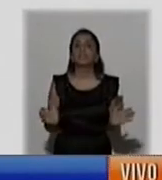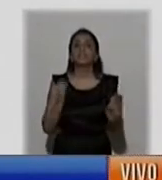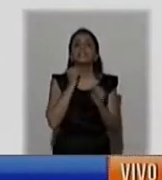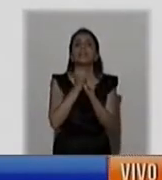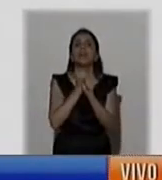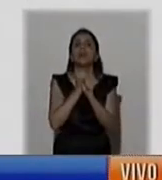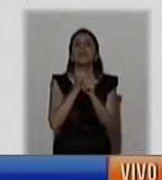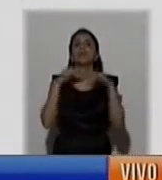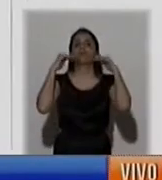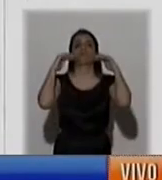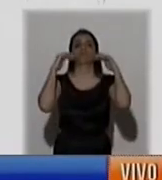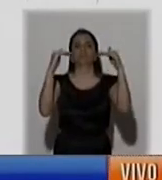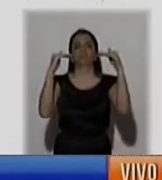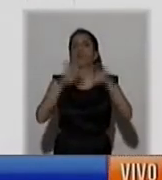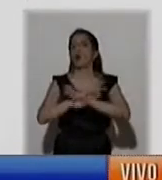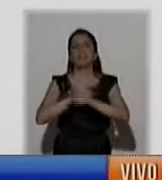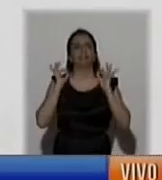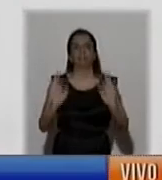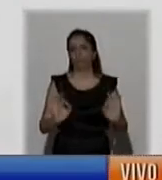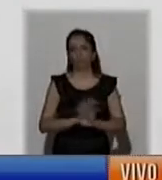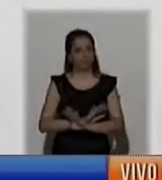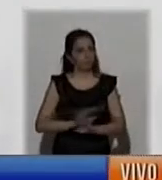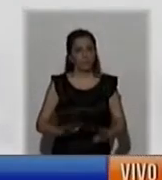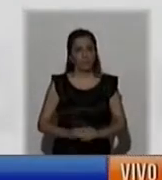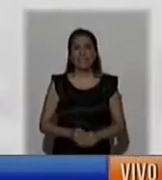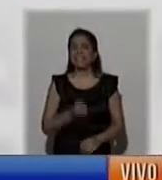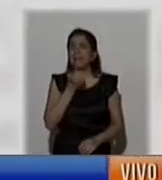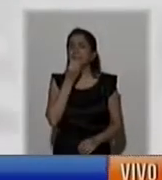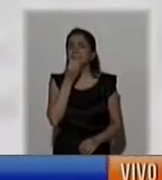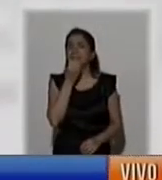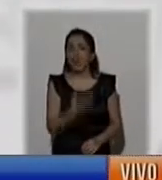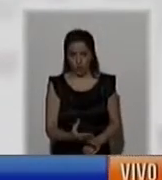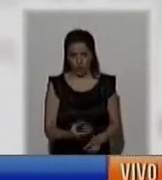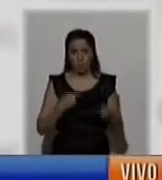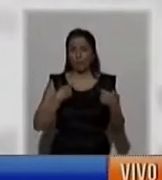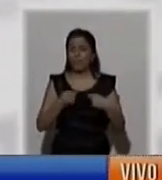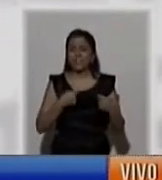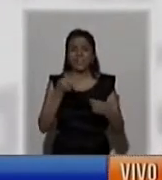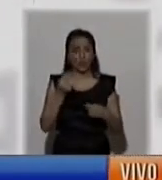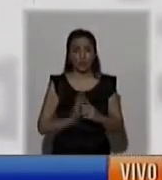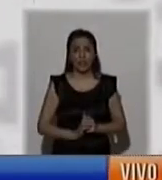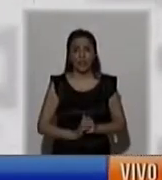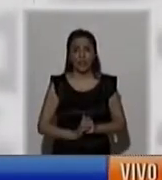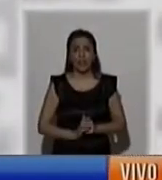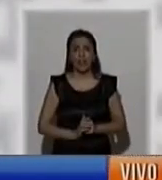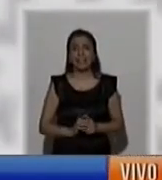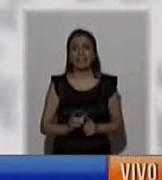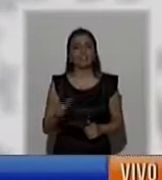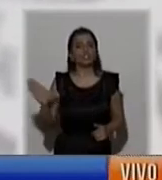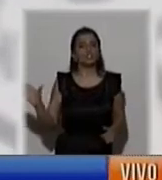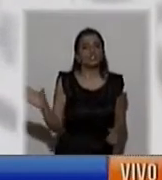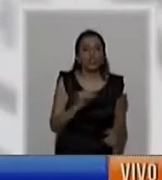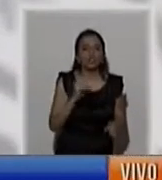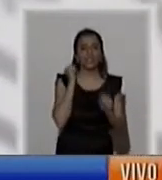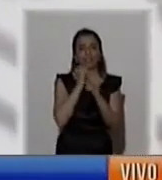elecciones ejecutivas, de una persona es la que va a acabar siendo electa, ahí me parece que es